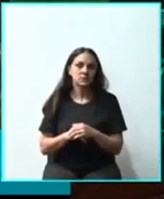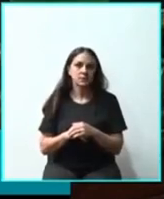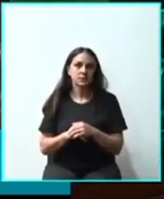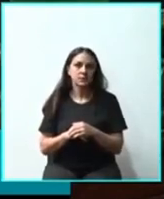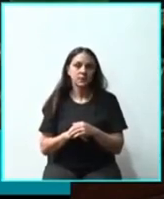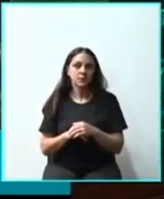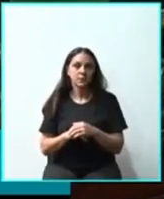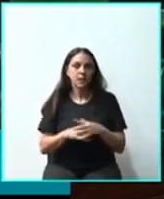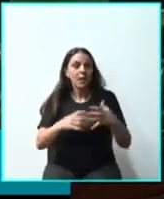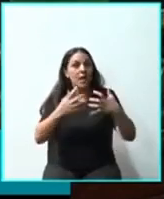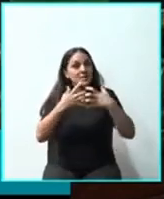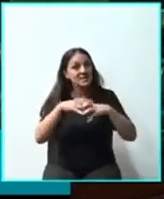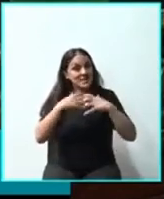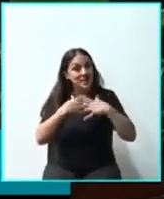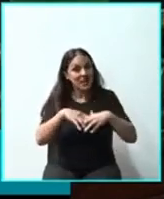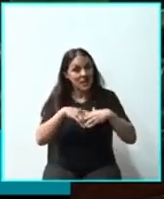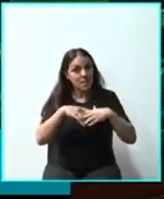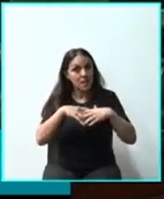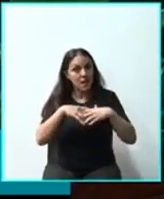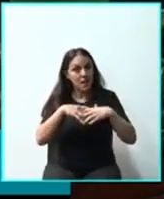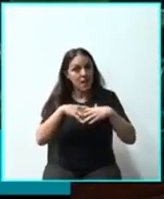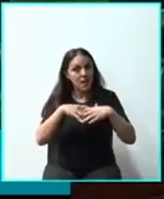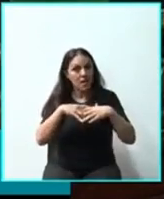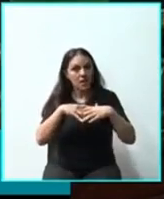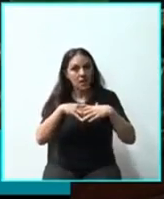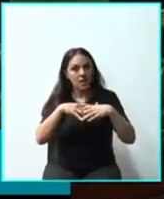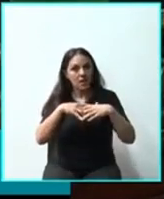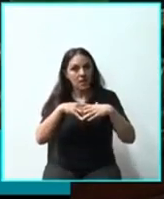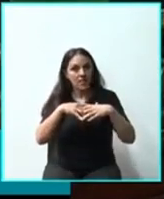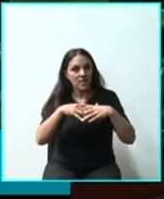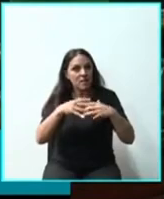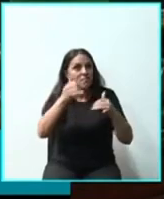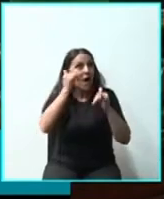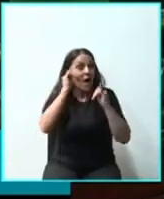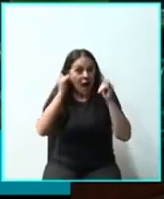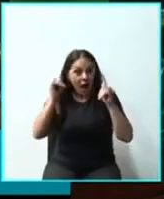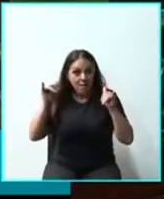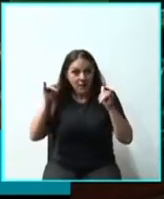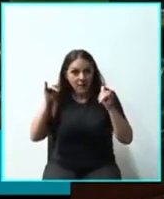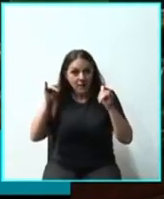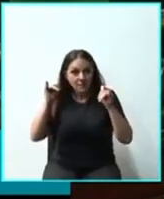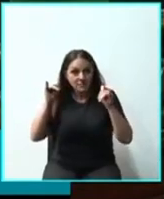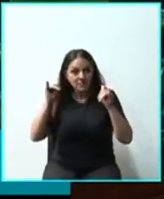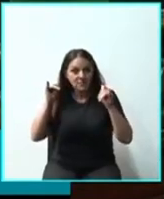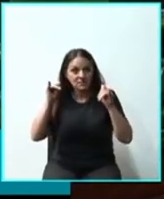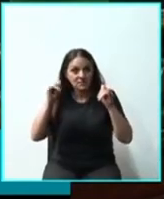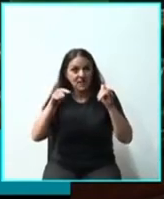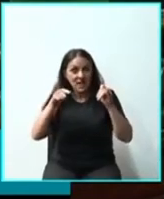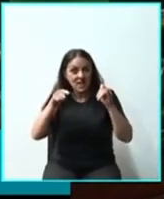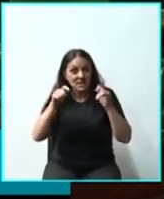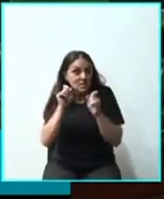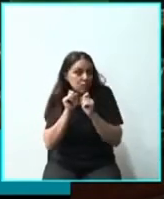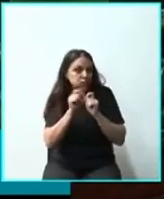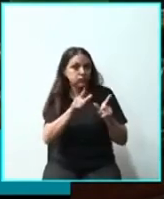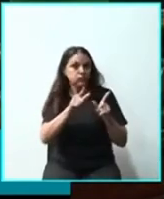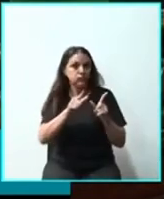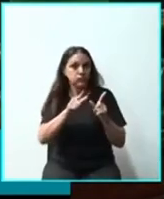del sistema, de la red de cámaras que se tendió, es de uso propio,